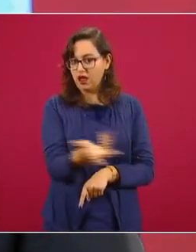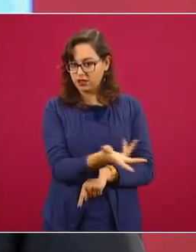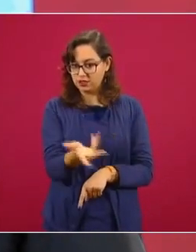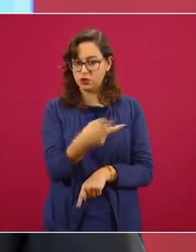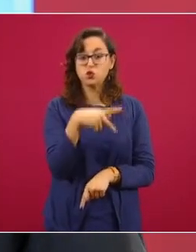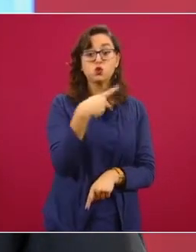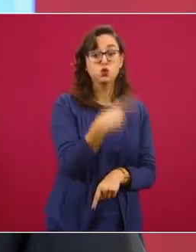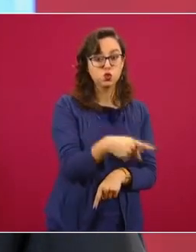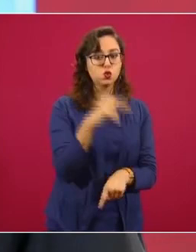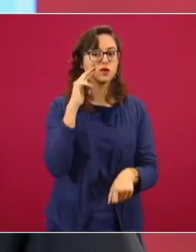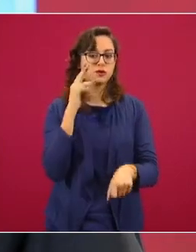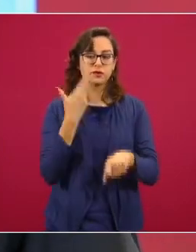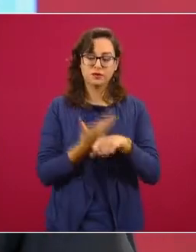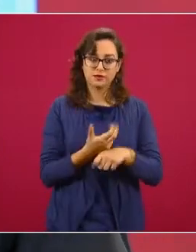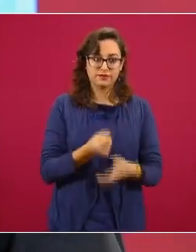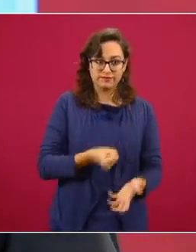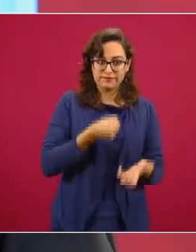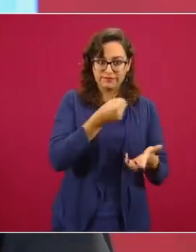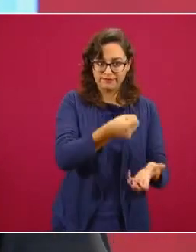es una